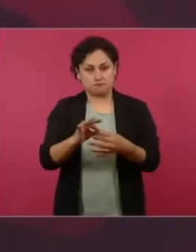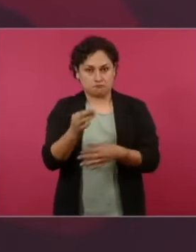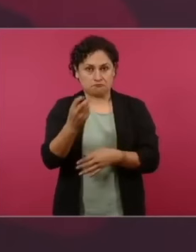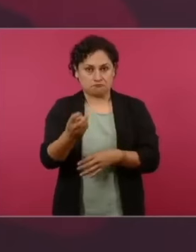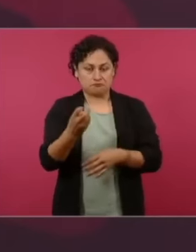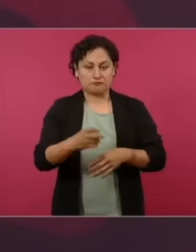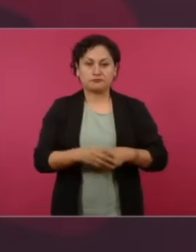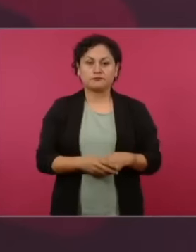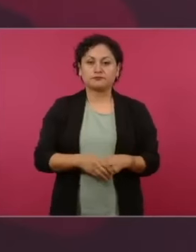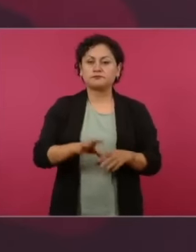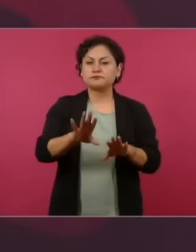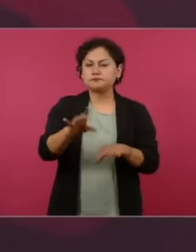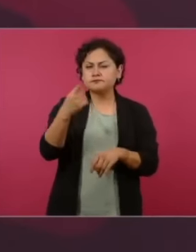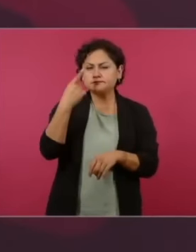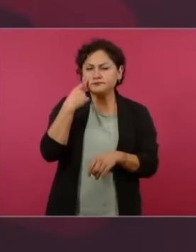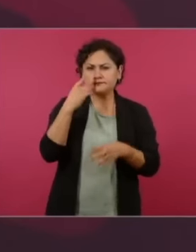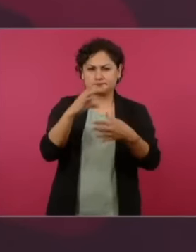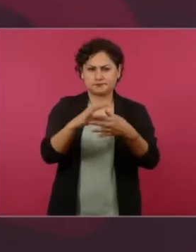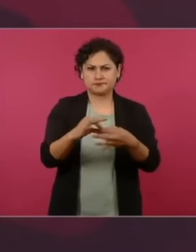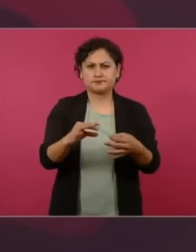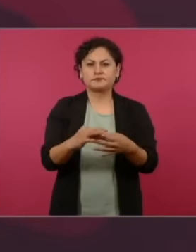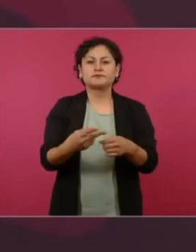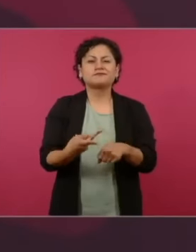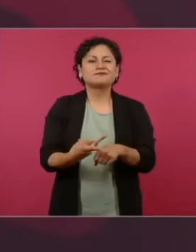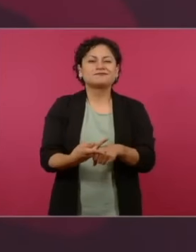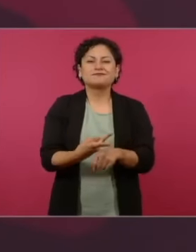¿Qué es lo que sucede?